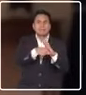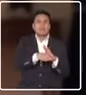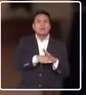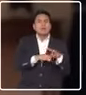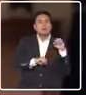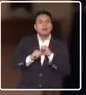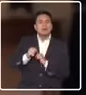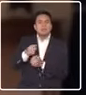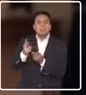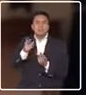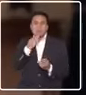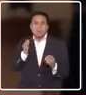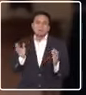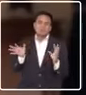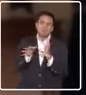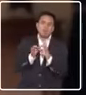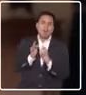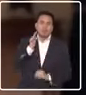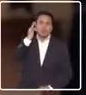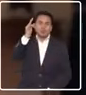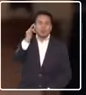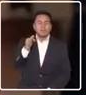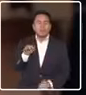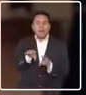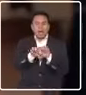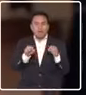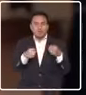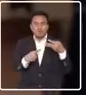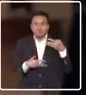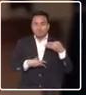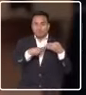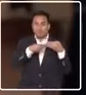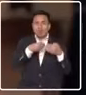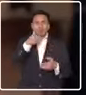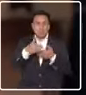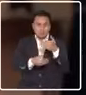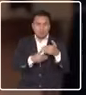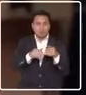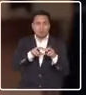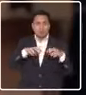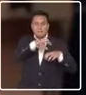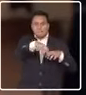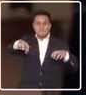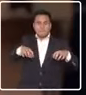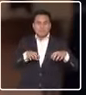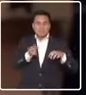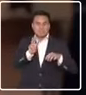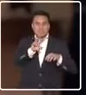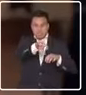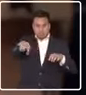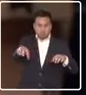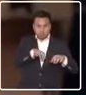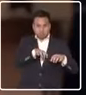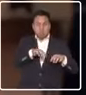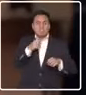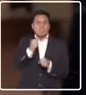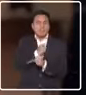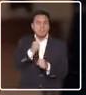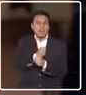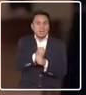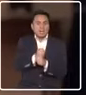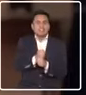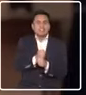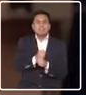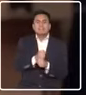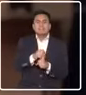público-privadas en el futuro este acuerdo Asimismo incorpora el funcionamiento de una mesa tripartita que trabajará en